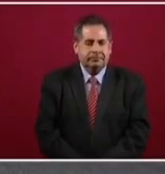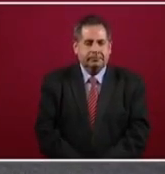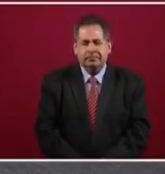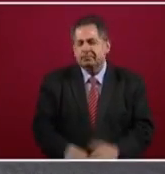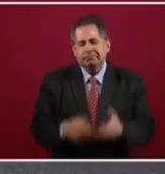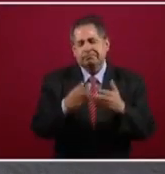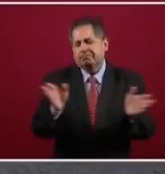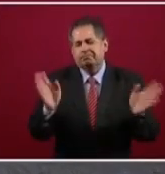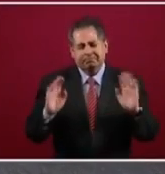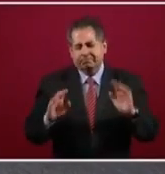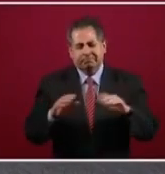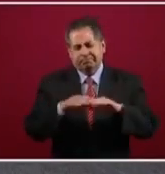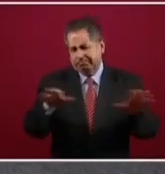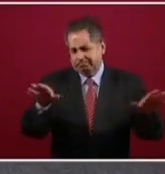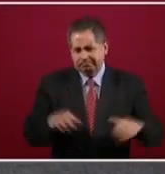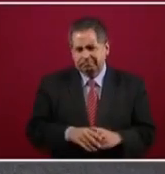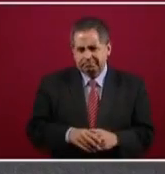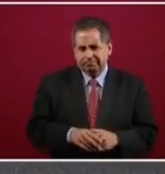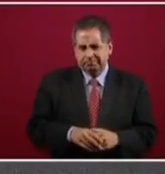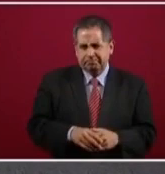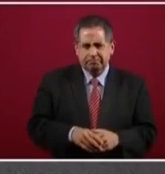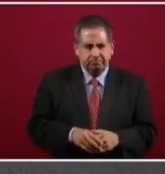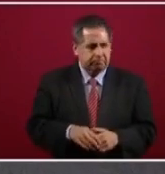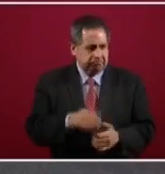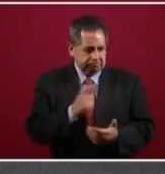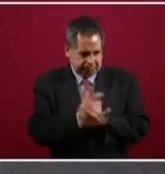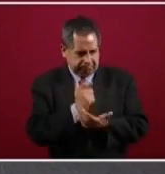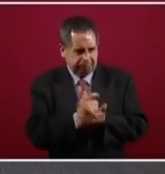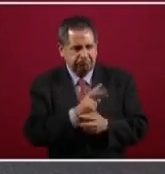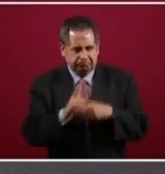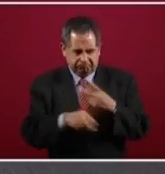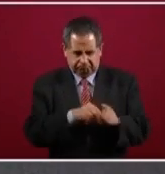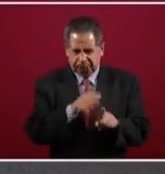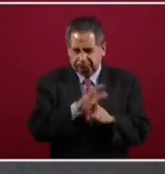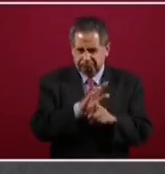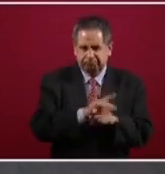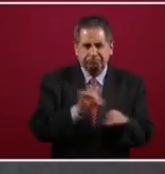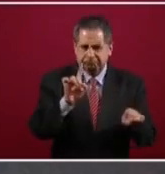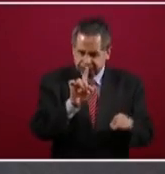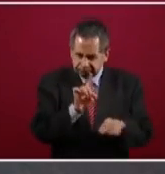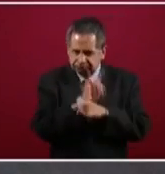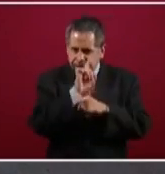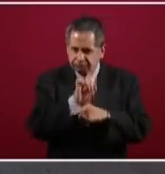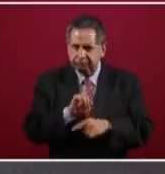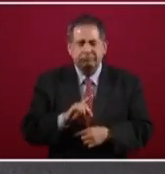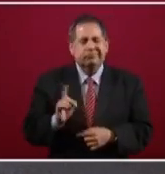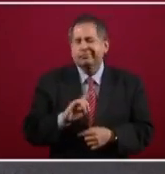En general, no se persigue a nadie. Hay procesos